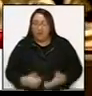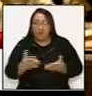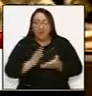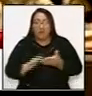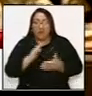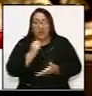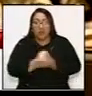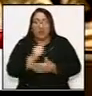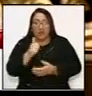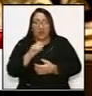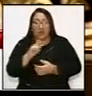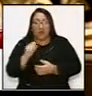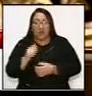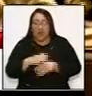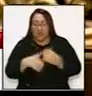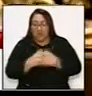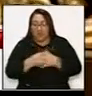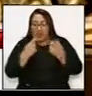de aprobación de acta.